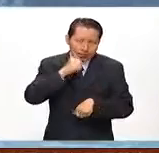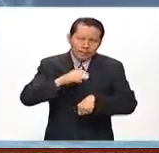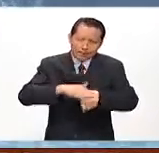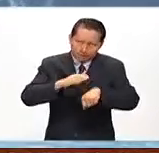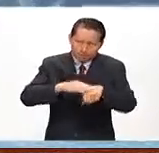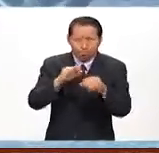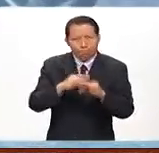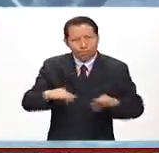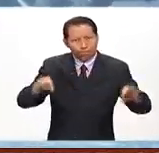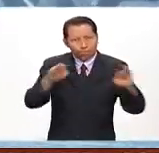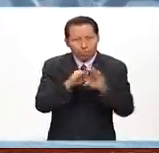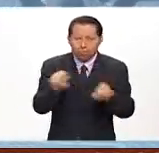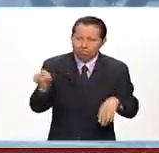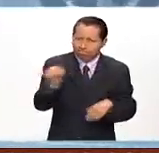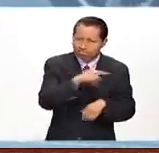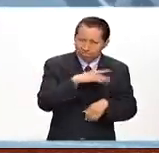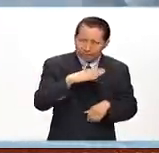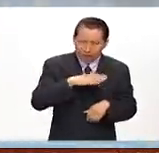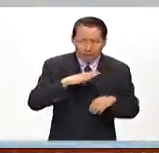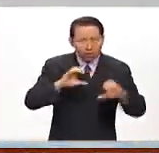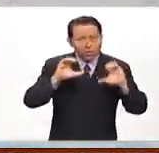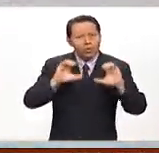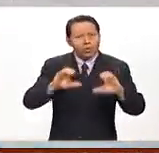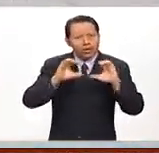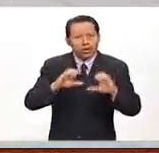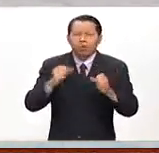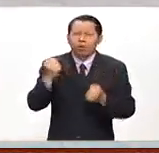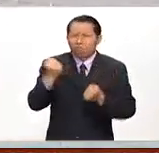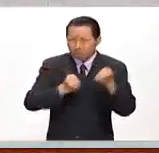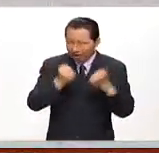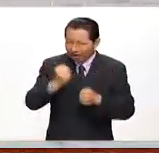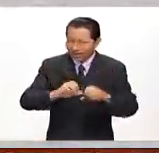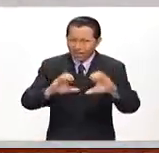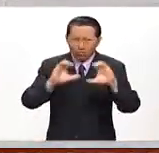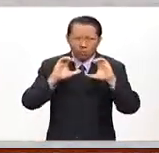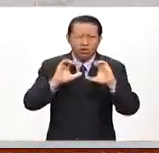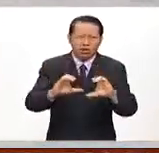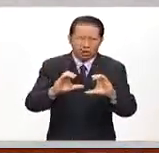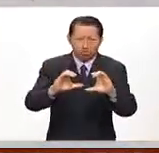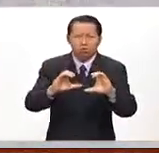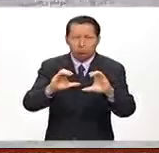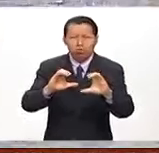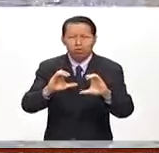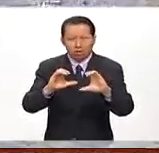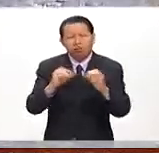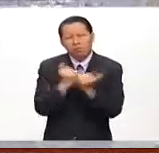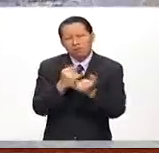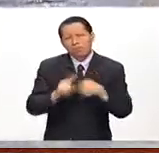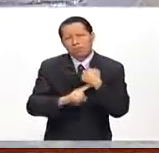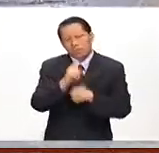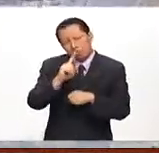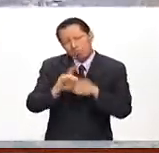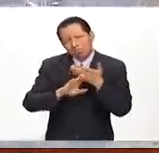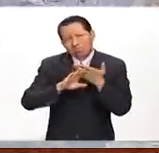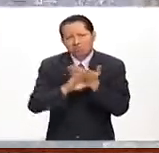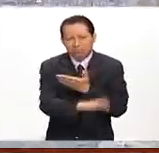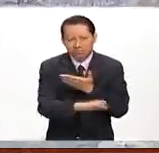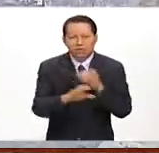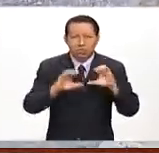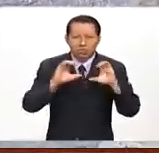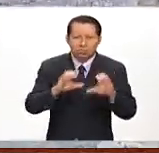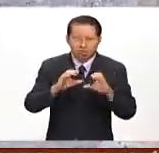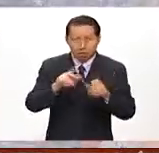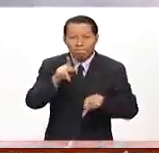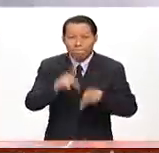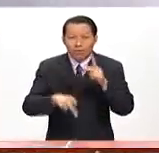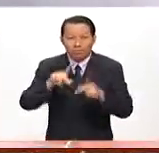es importante que tome sus precauciones, maneje con cuidado, evítese pues un problema con la lluvia. Vamos a una